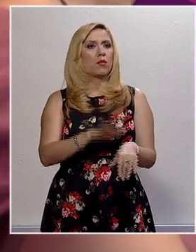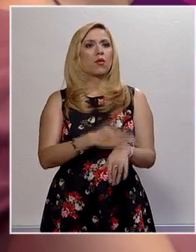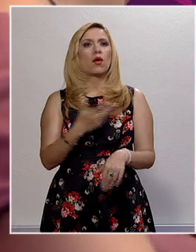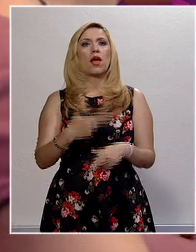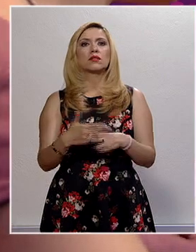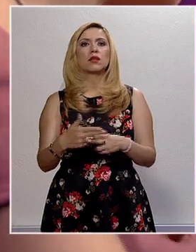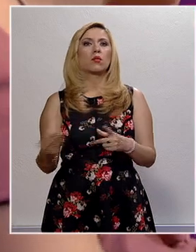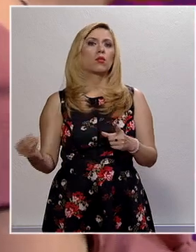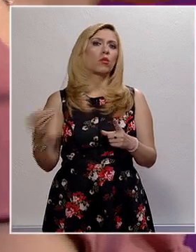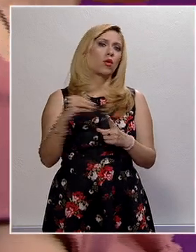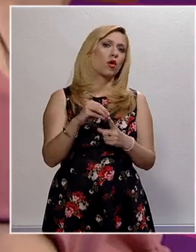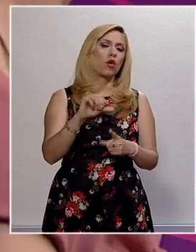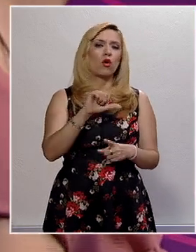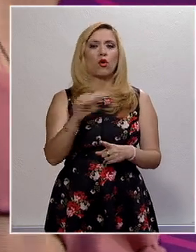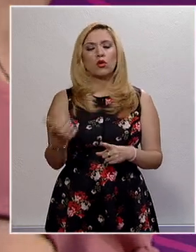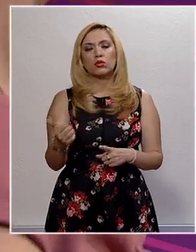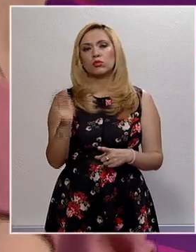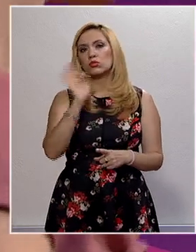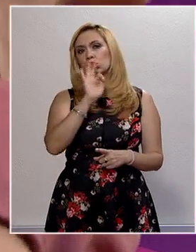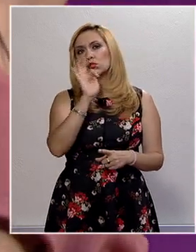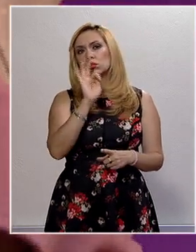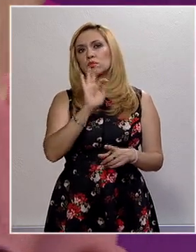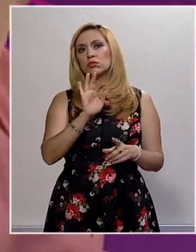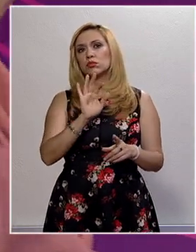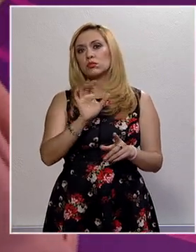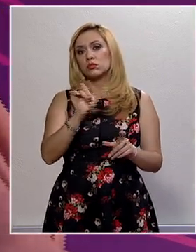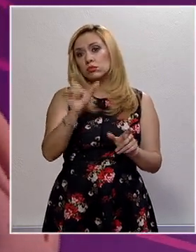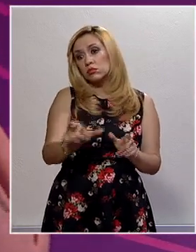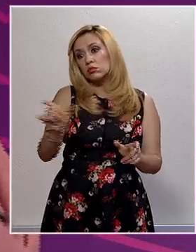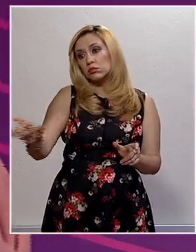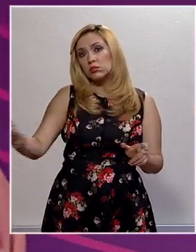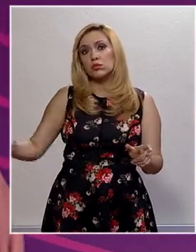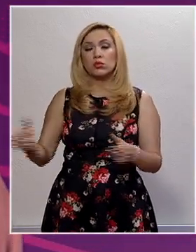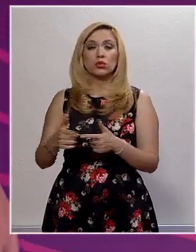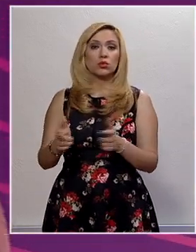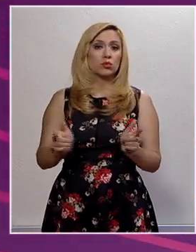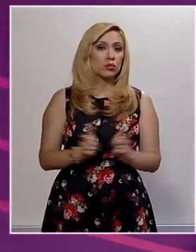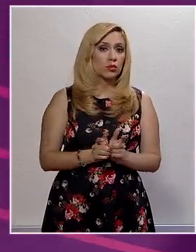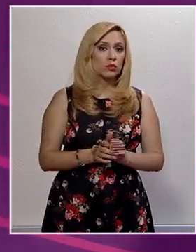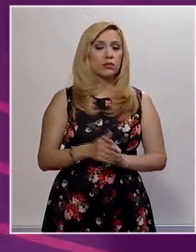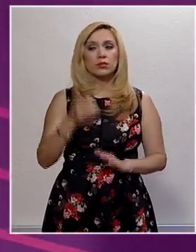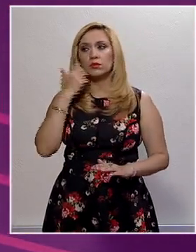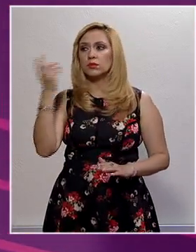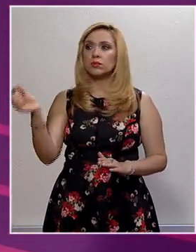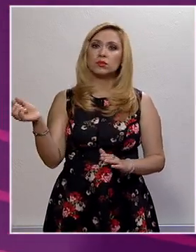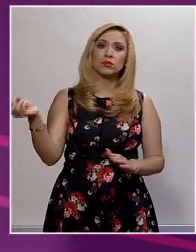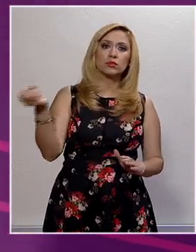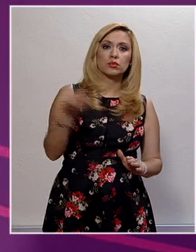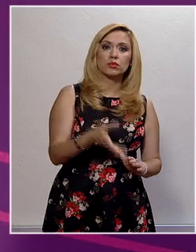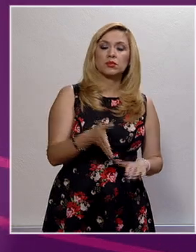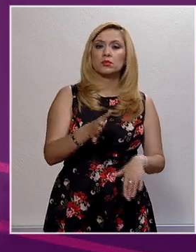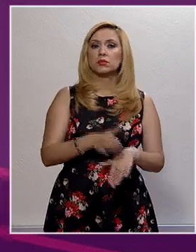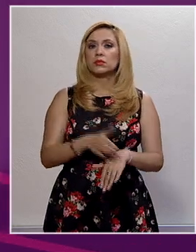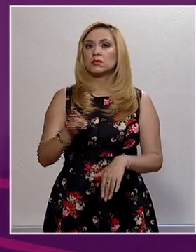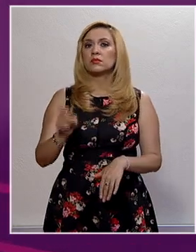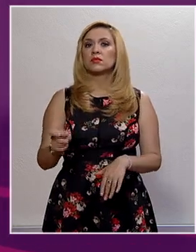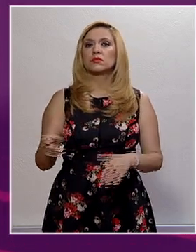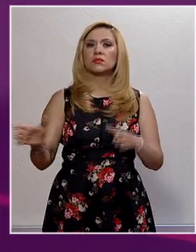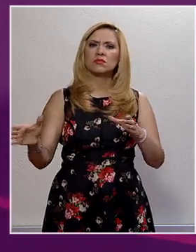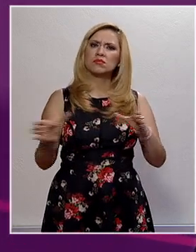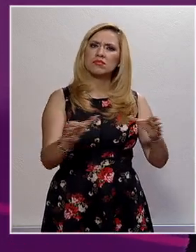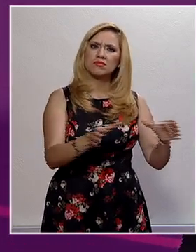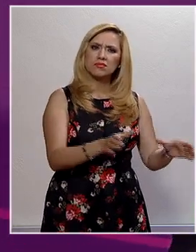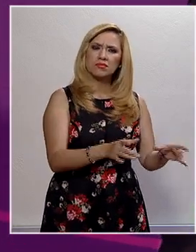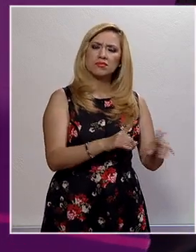incluir en otro tipo de caso otras categorías. Claro. Cecil, no sé si quisieras ahondar un poco en esto de la interseccionalidad, que es